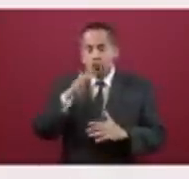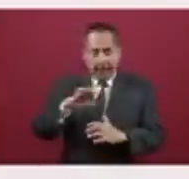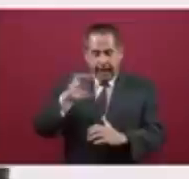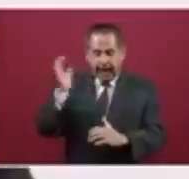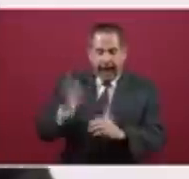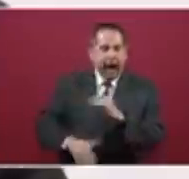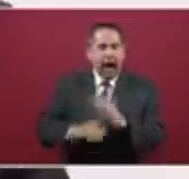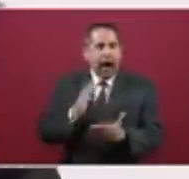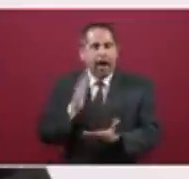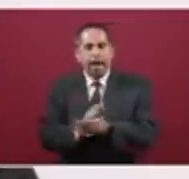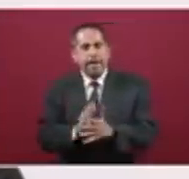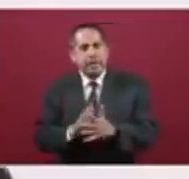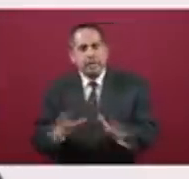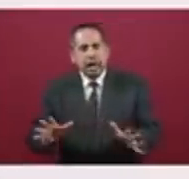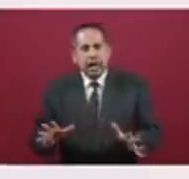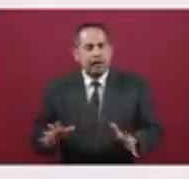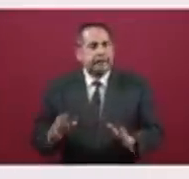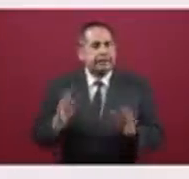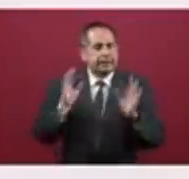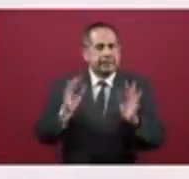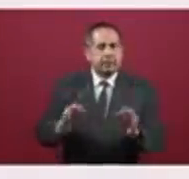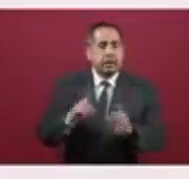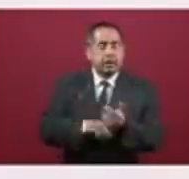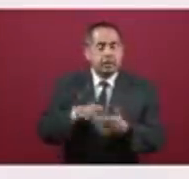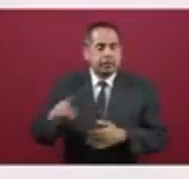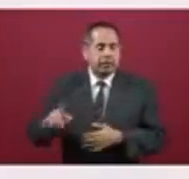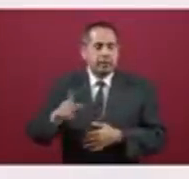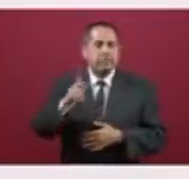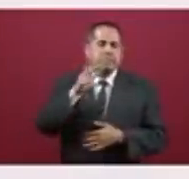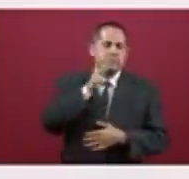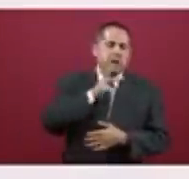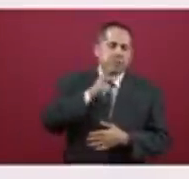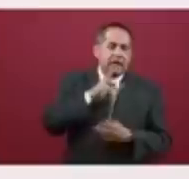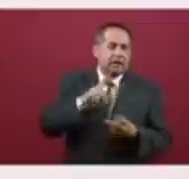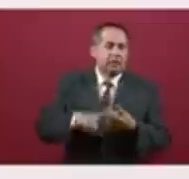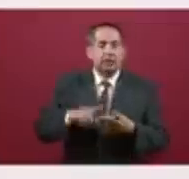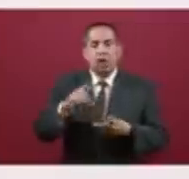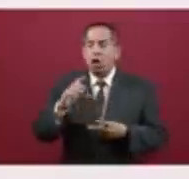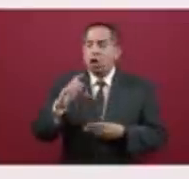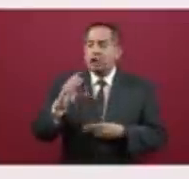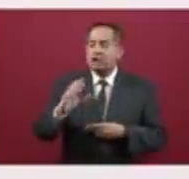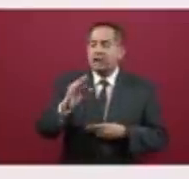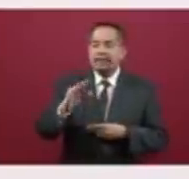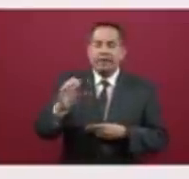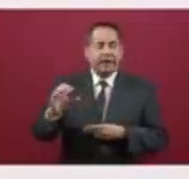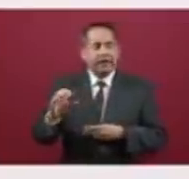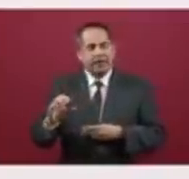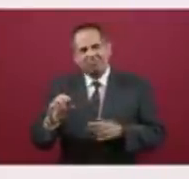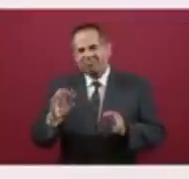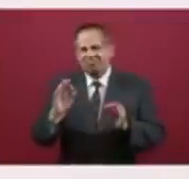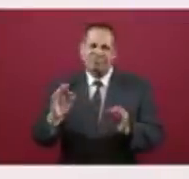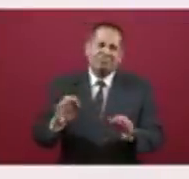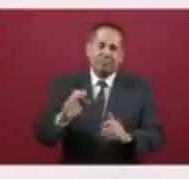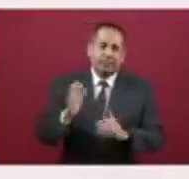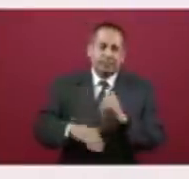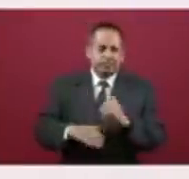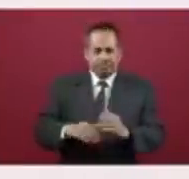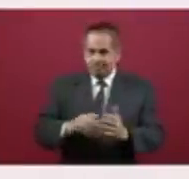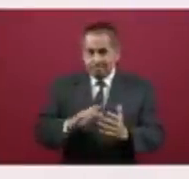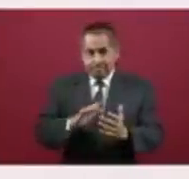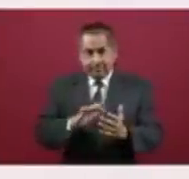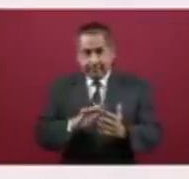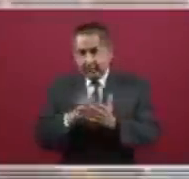tolerada en pemex y en la comisión federal de electricidad gracias a